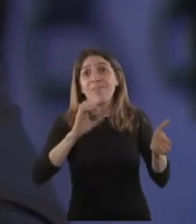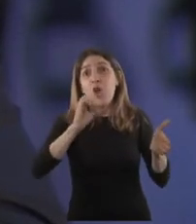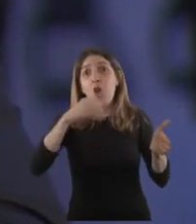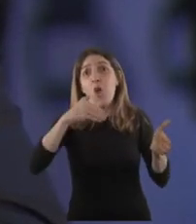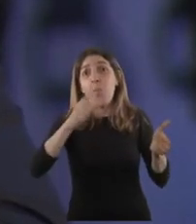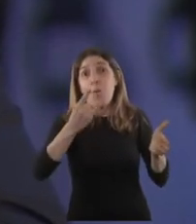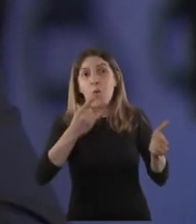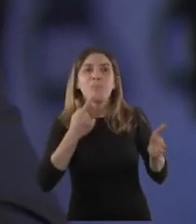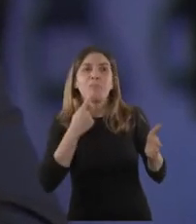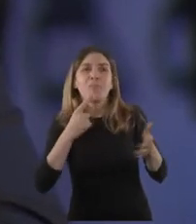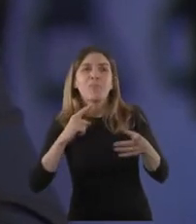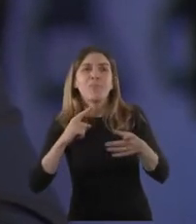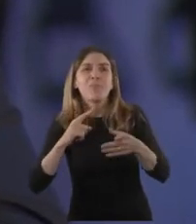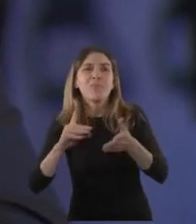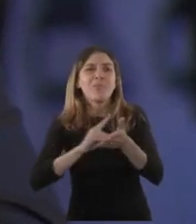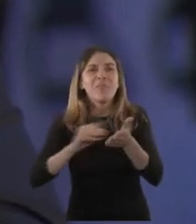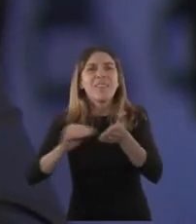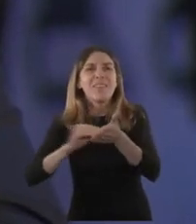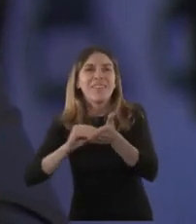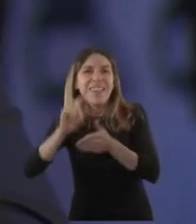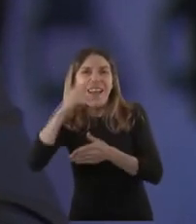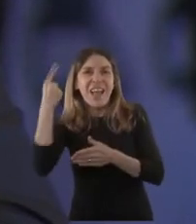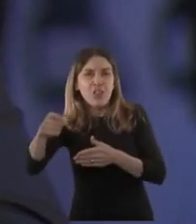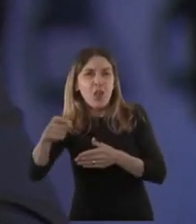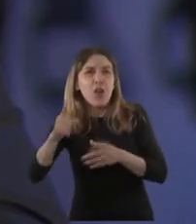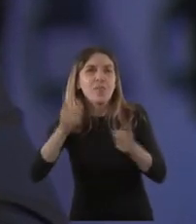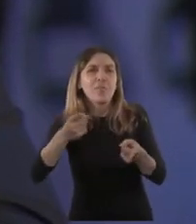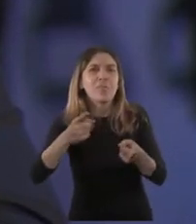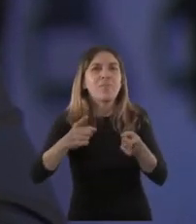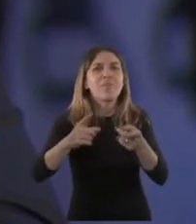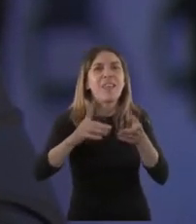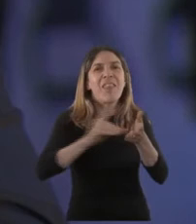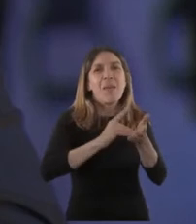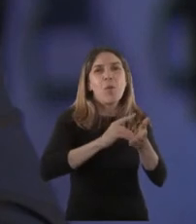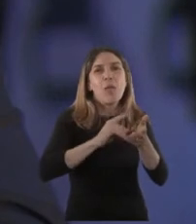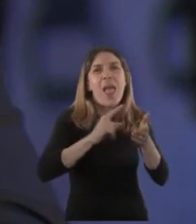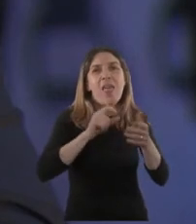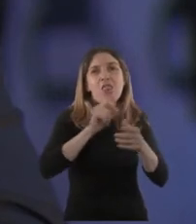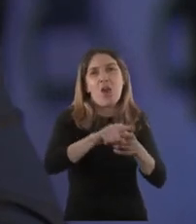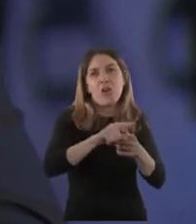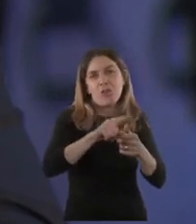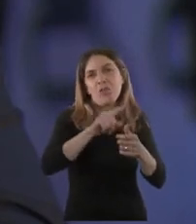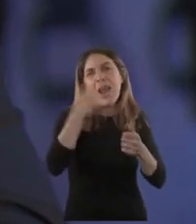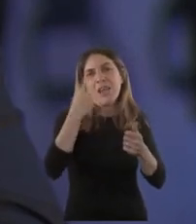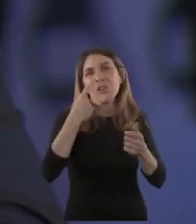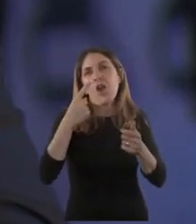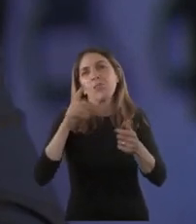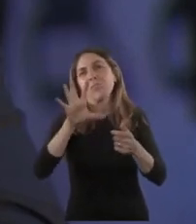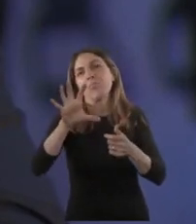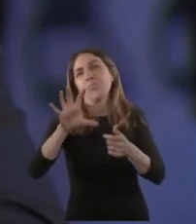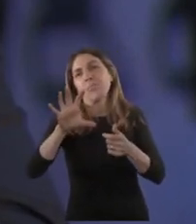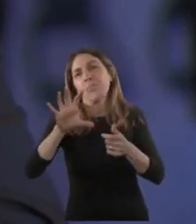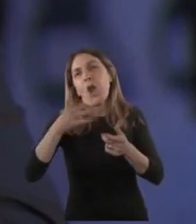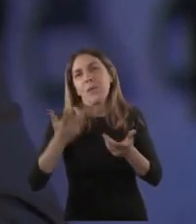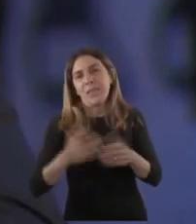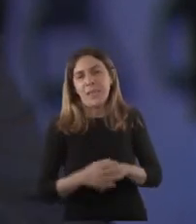los funcionarios nacionales, legisladores nacionales, legisladores provinciales.